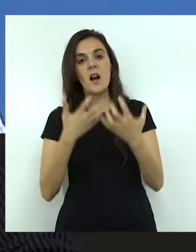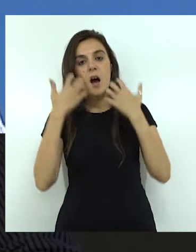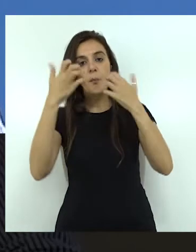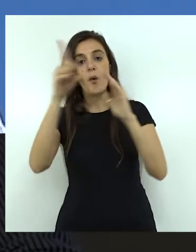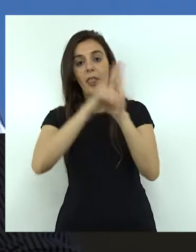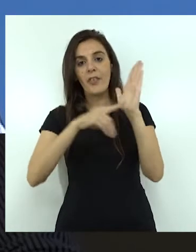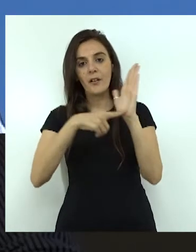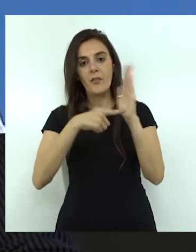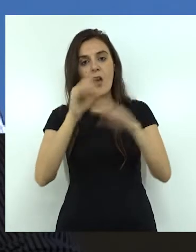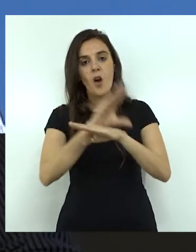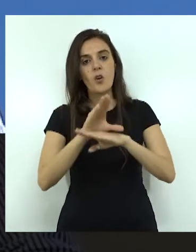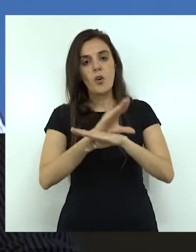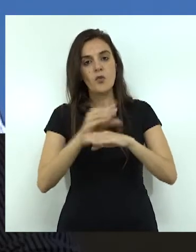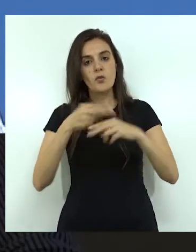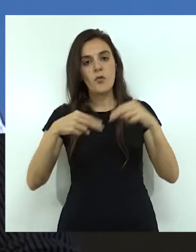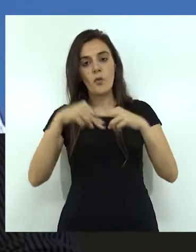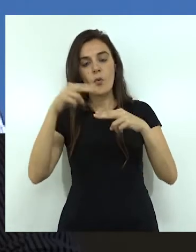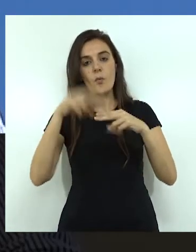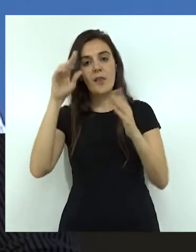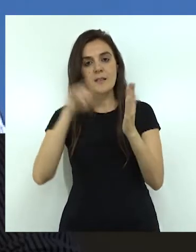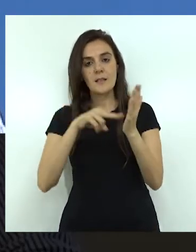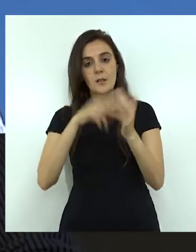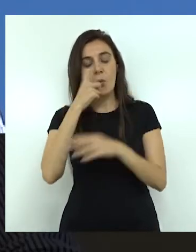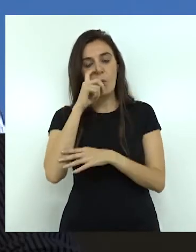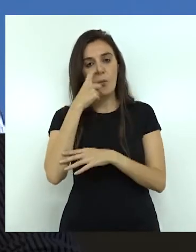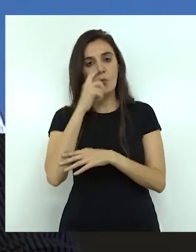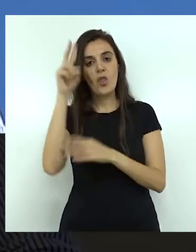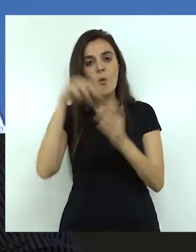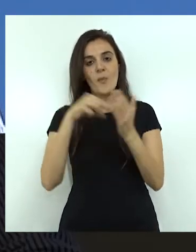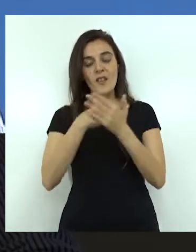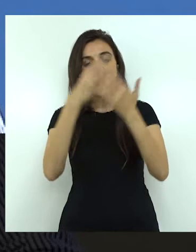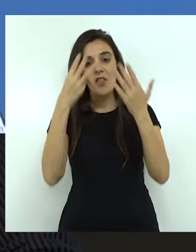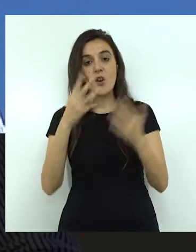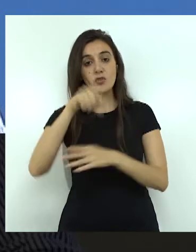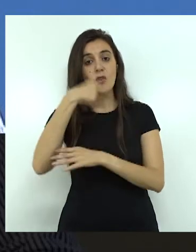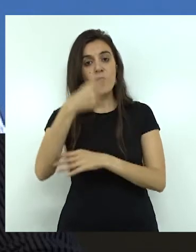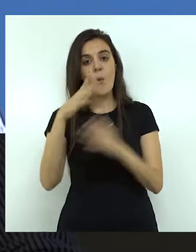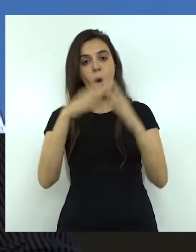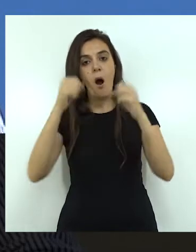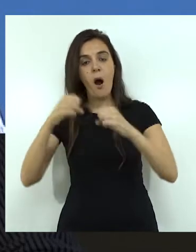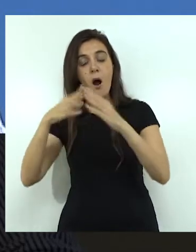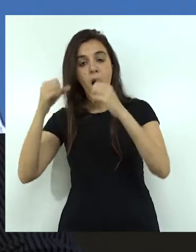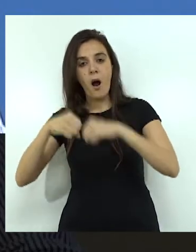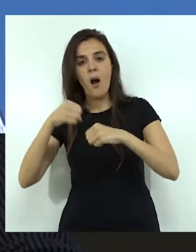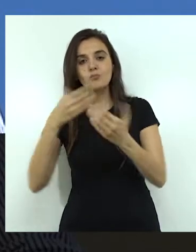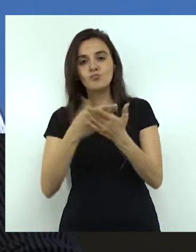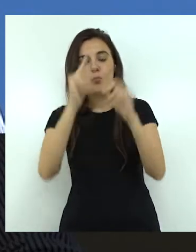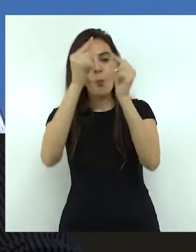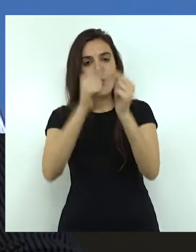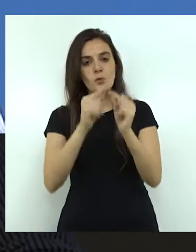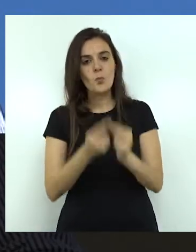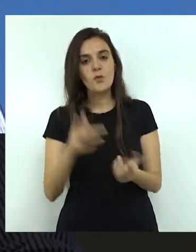del consejero de fomento de fechas 7 de junio de 2018 y de acuerdo con las disponibilidades presupuestarias